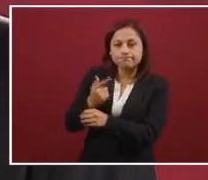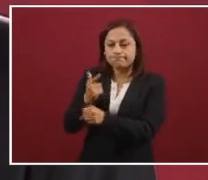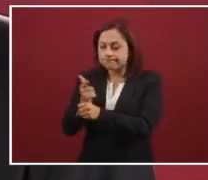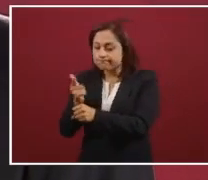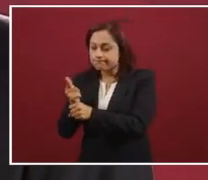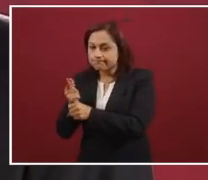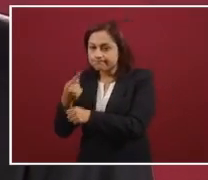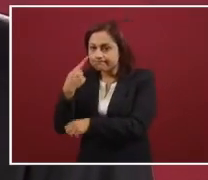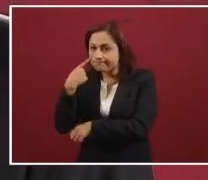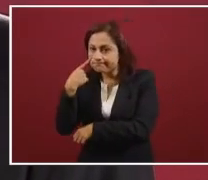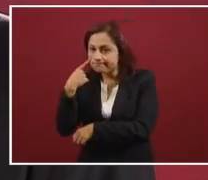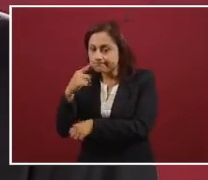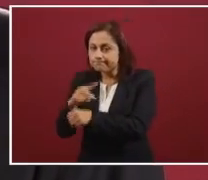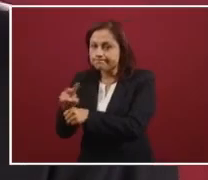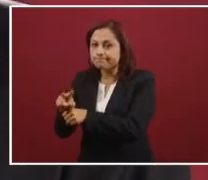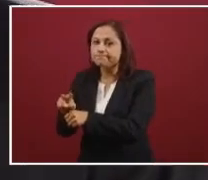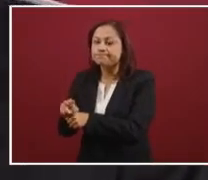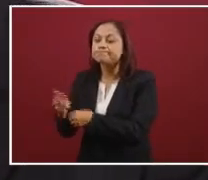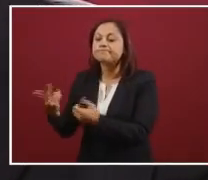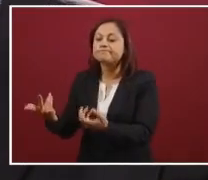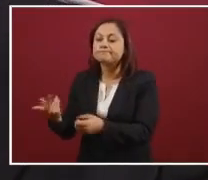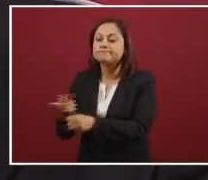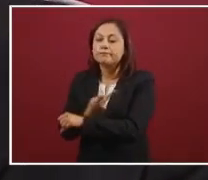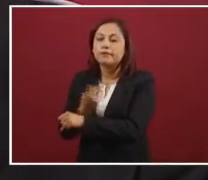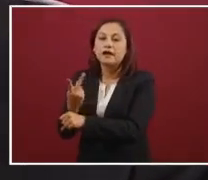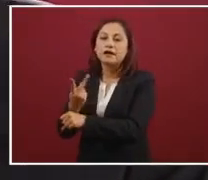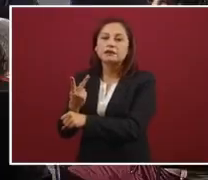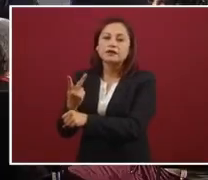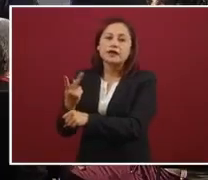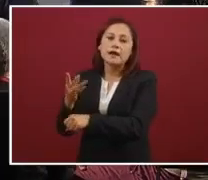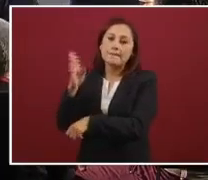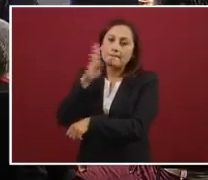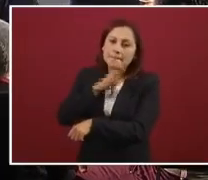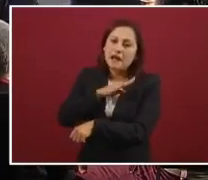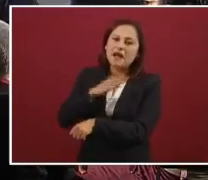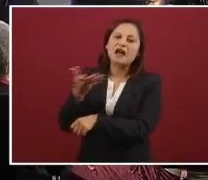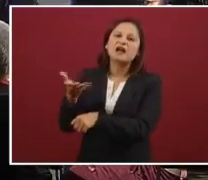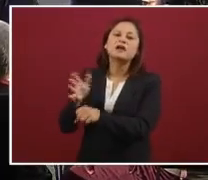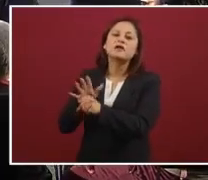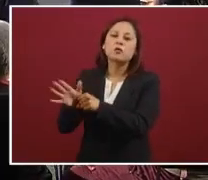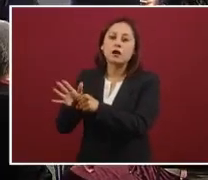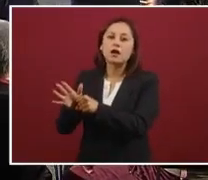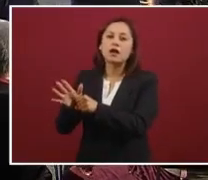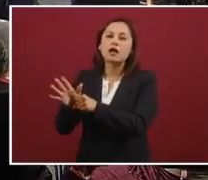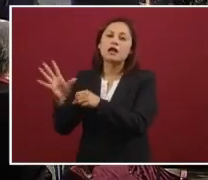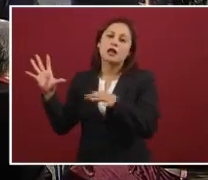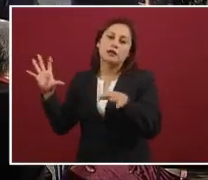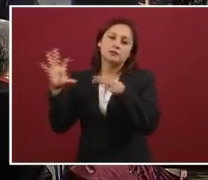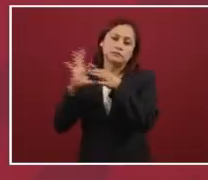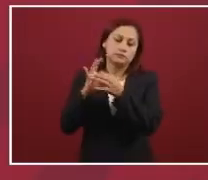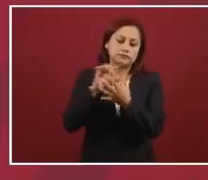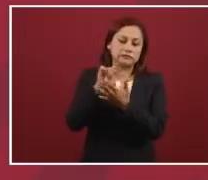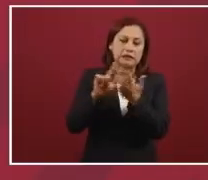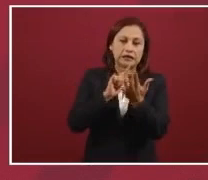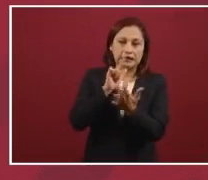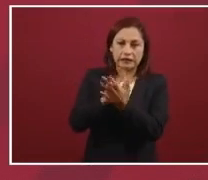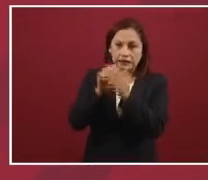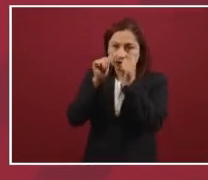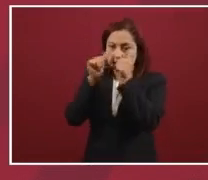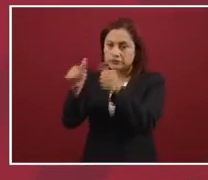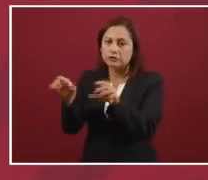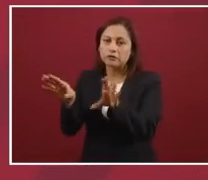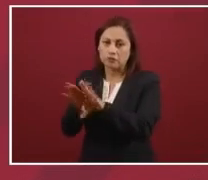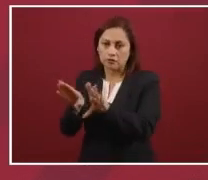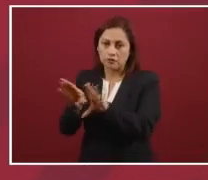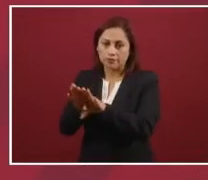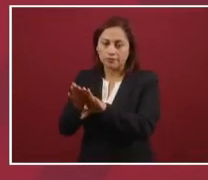tomar las decisiones de conformidad con la ley. Lo que puedo adelantarles es que ya no